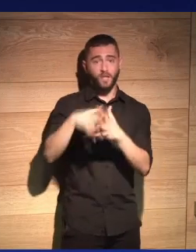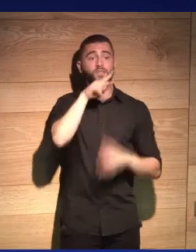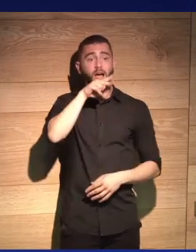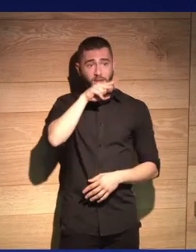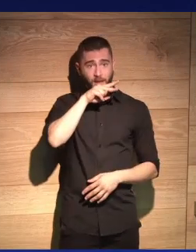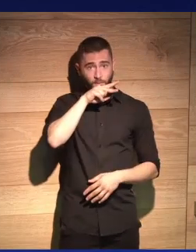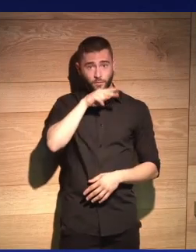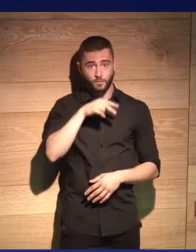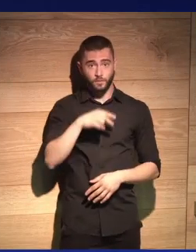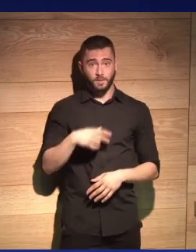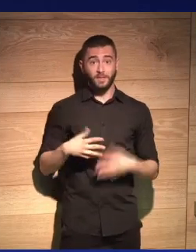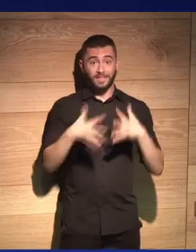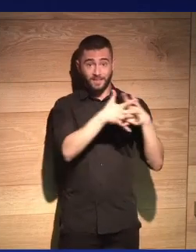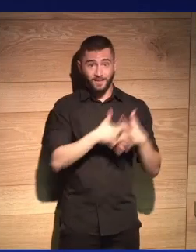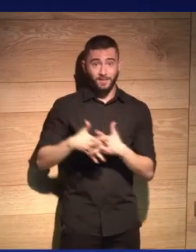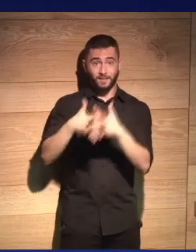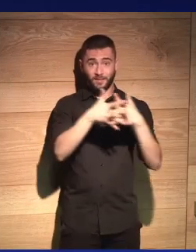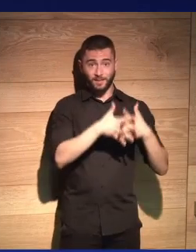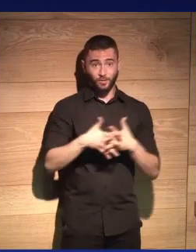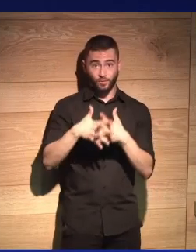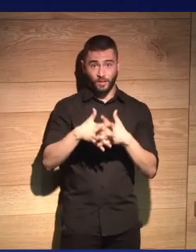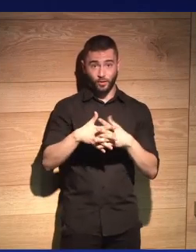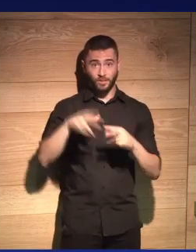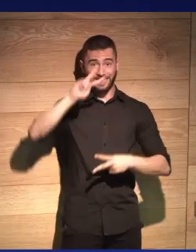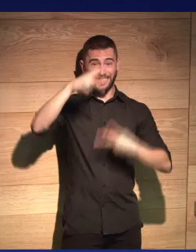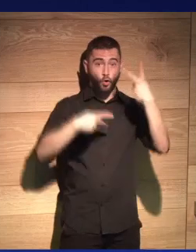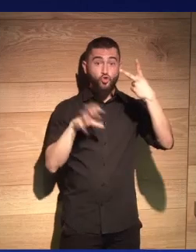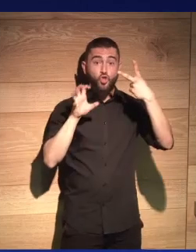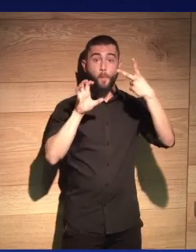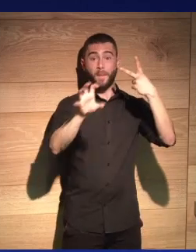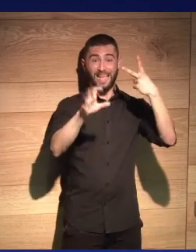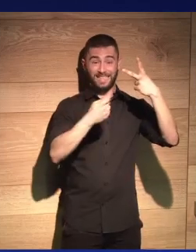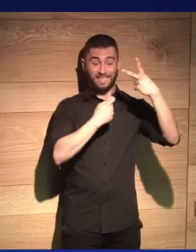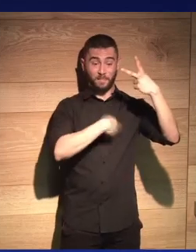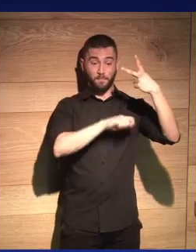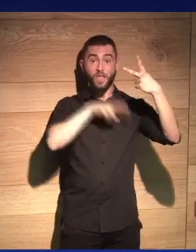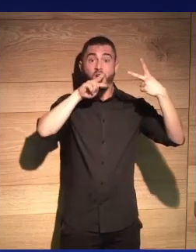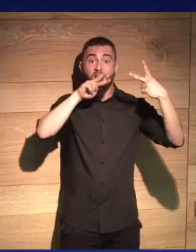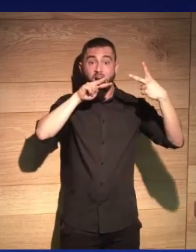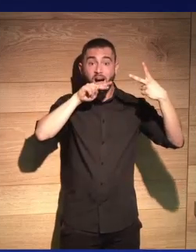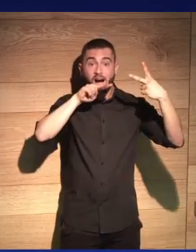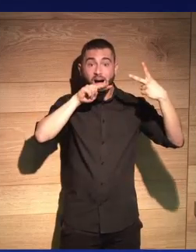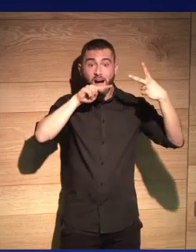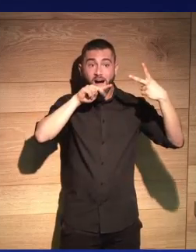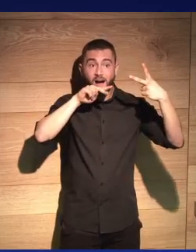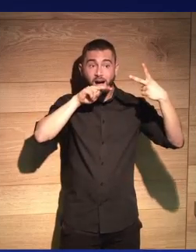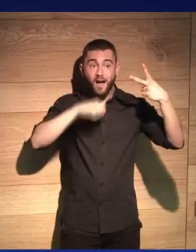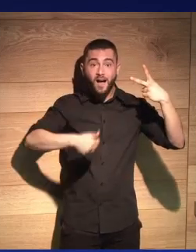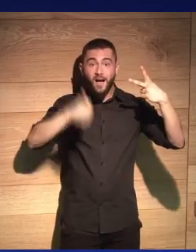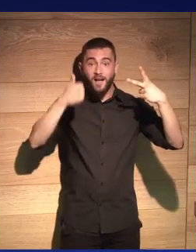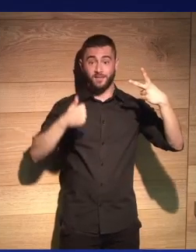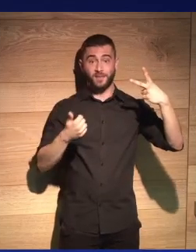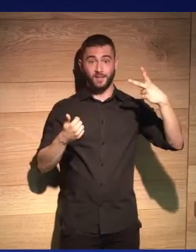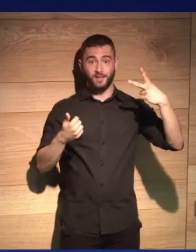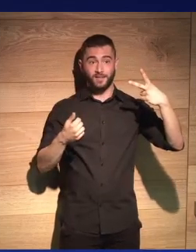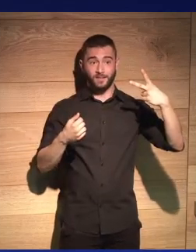Estados Unidos es el segundo país hispano más grande del mundo, antes que España, me perdonará el rey.